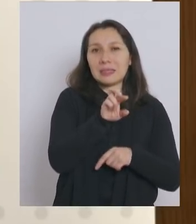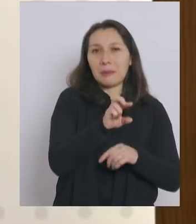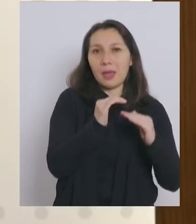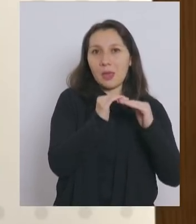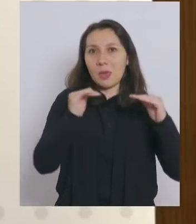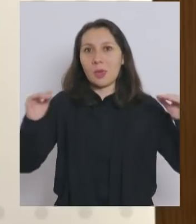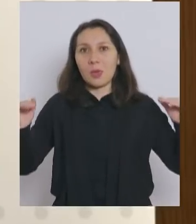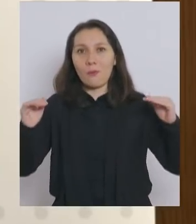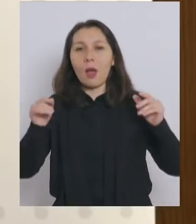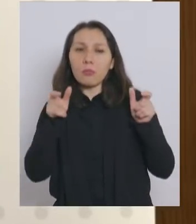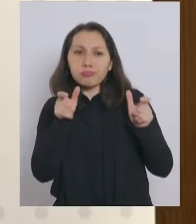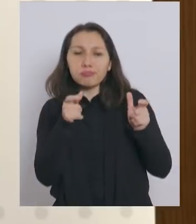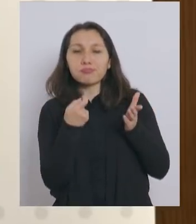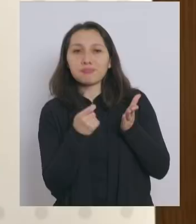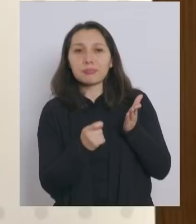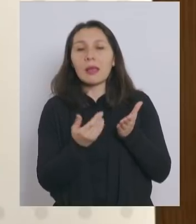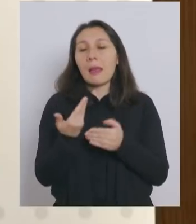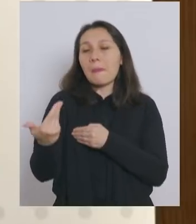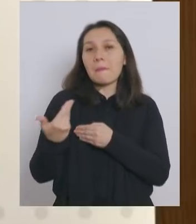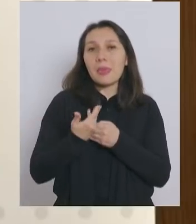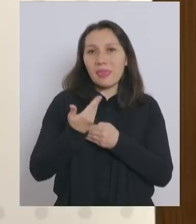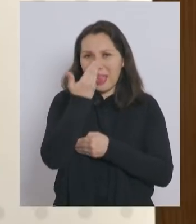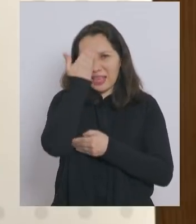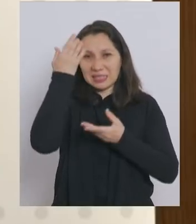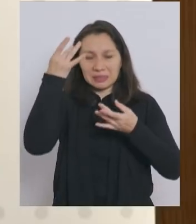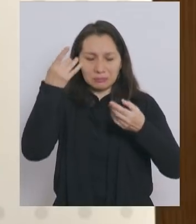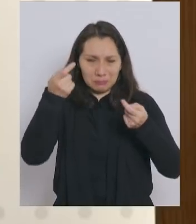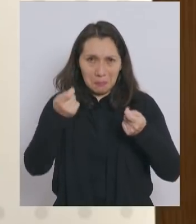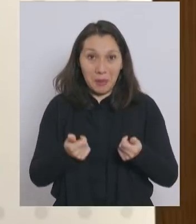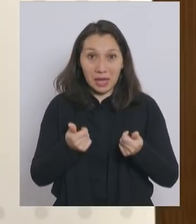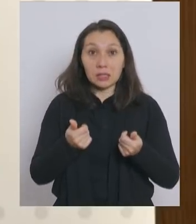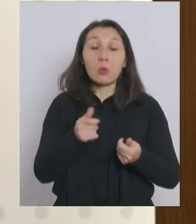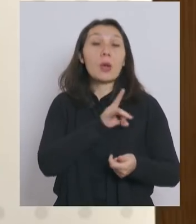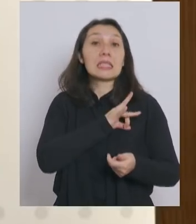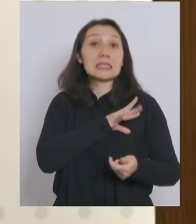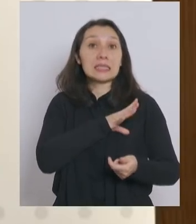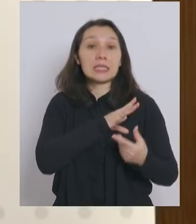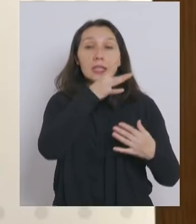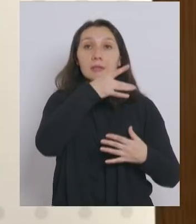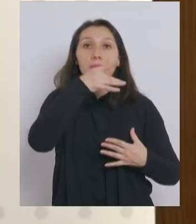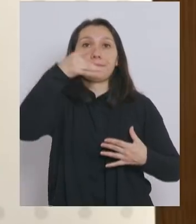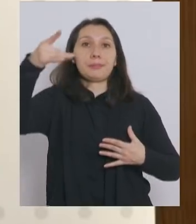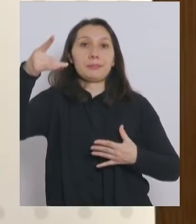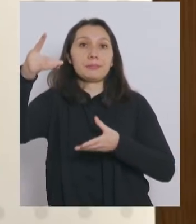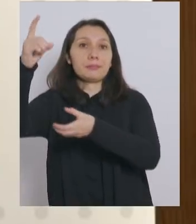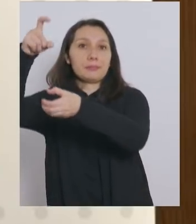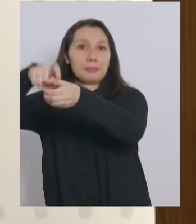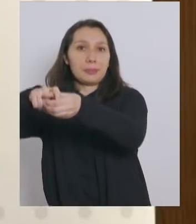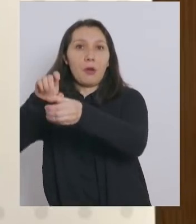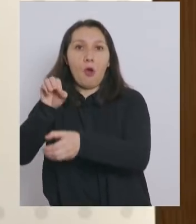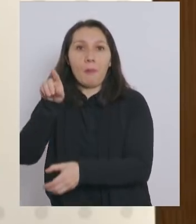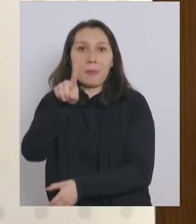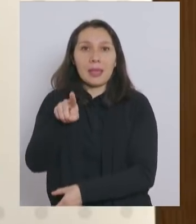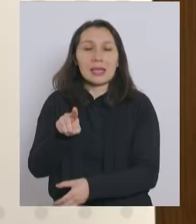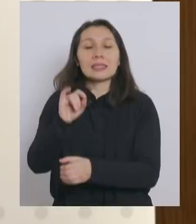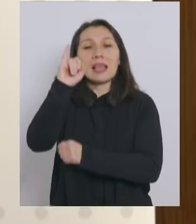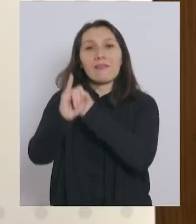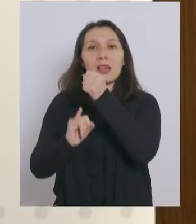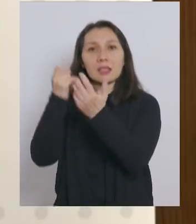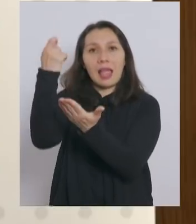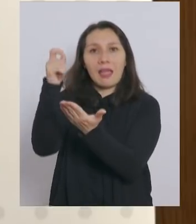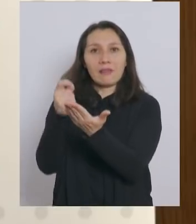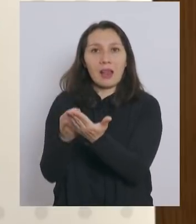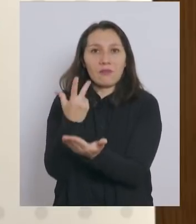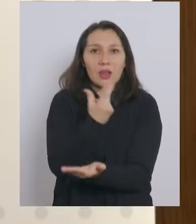solicita expertos como agencia, dado este nivel que tenemos, para que seamos también nosotros parte de la evaluación internacional de